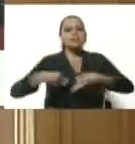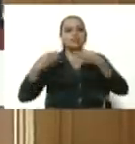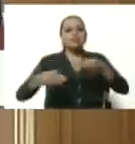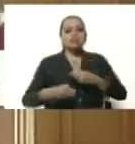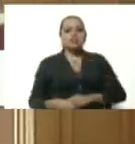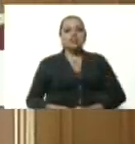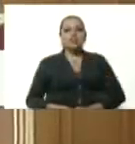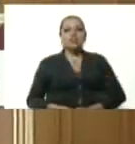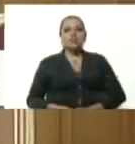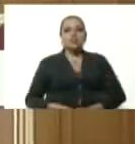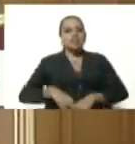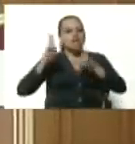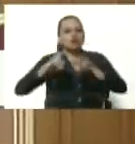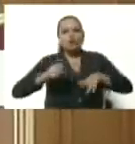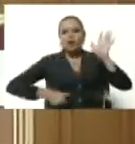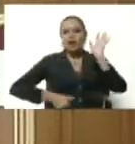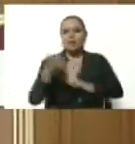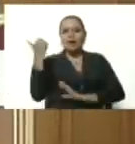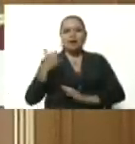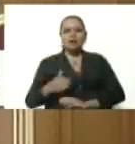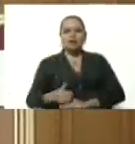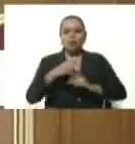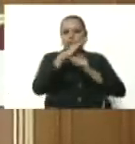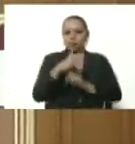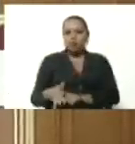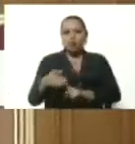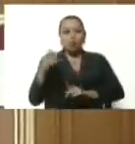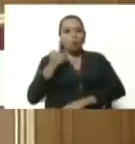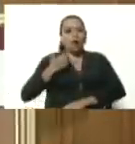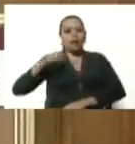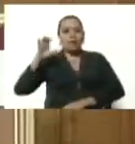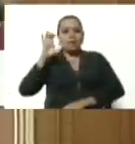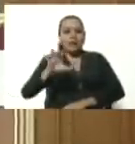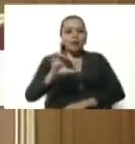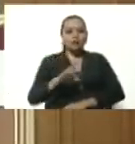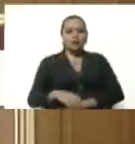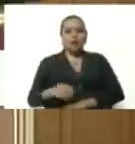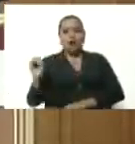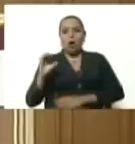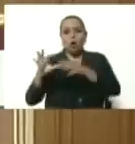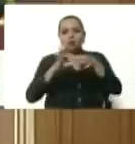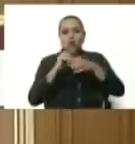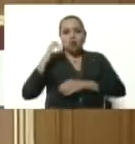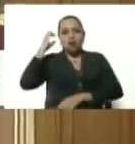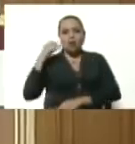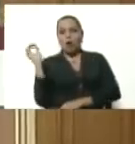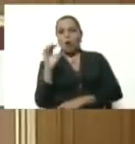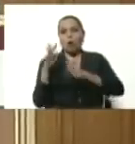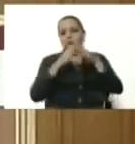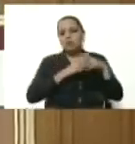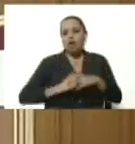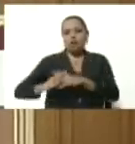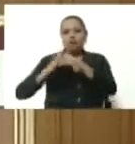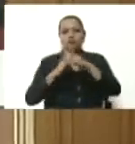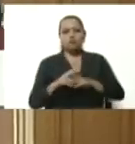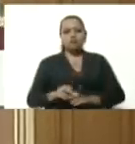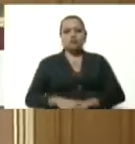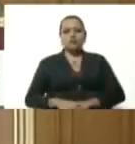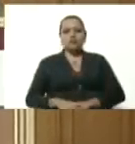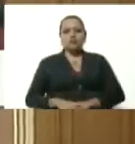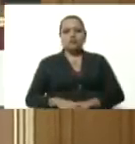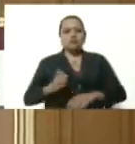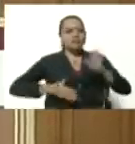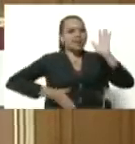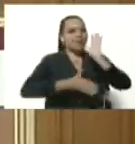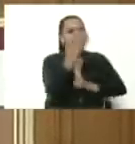y de no ser nunca más colonia de país alguno, ni Unión Europea ni de los Estados Unidos. Despídanse